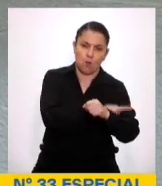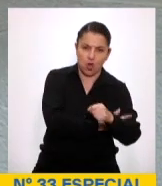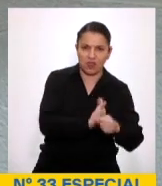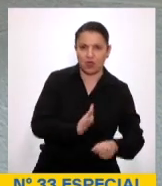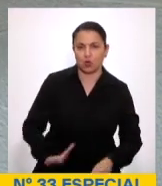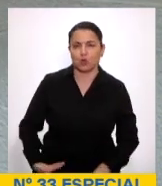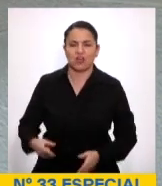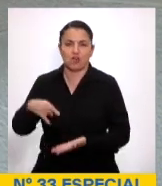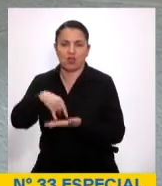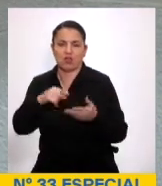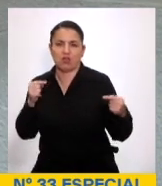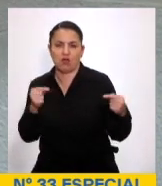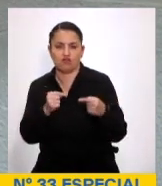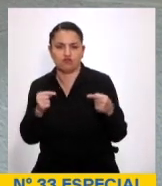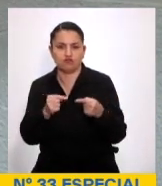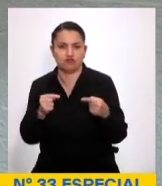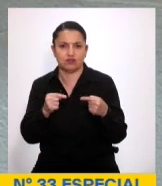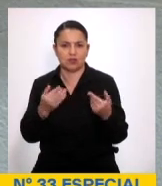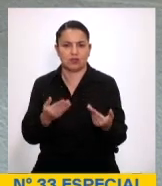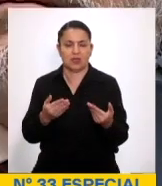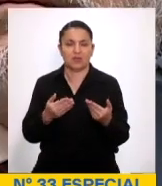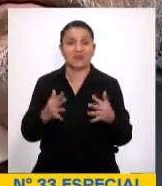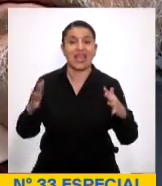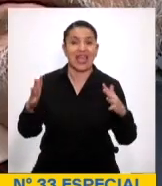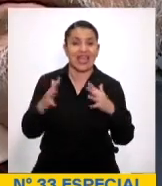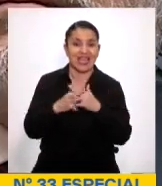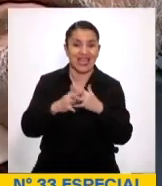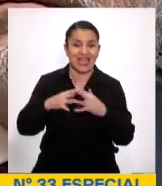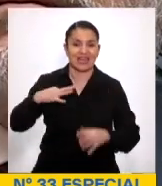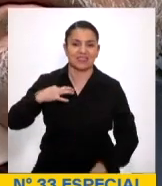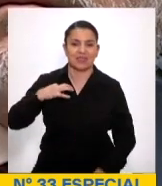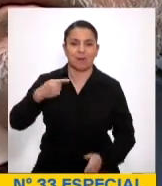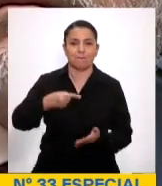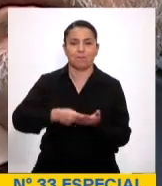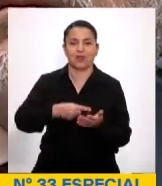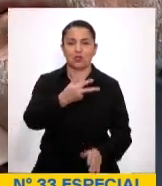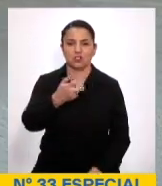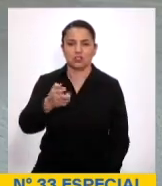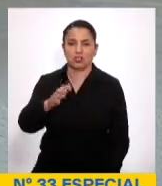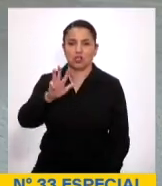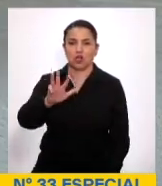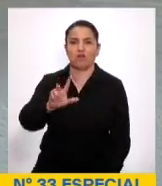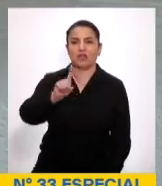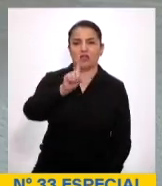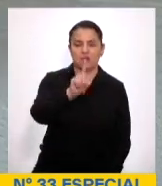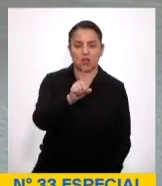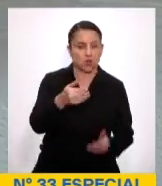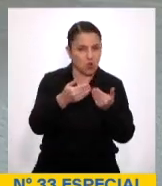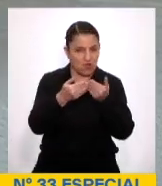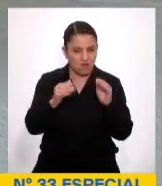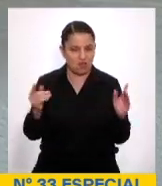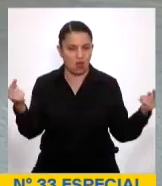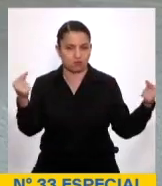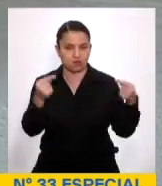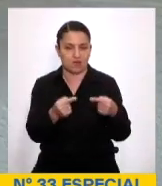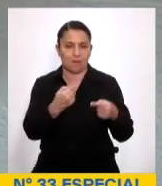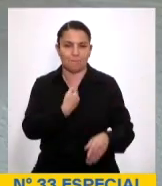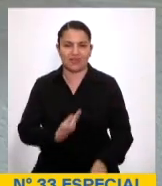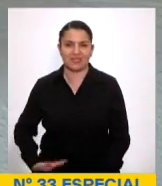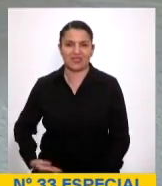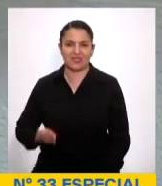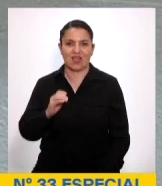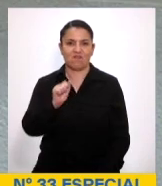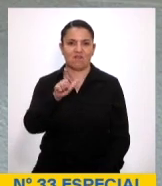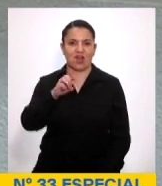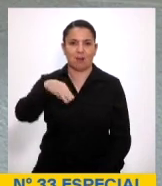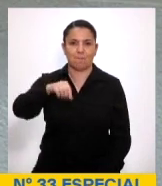a su clim con la la cruenta guerra civil de 1891 y el Abierto enfrentamiento entre el presidente balmace y el